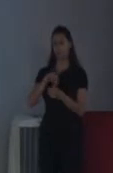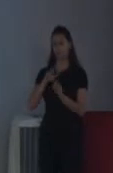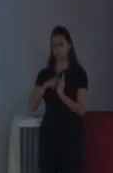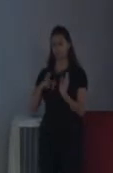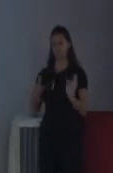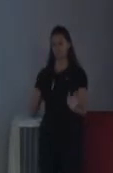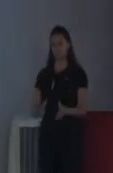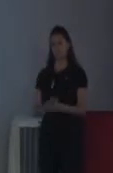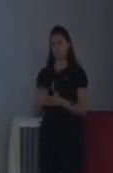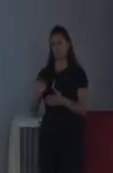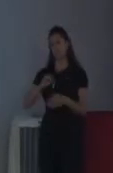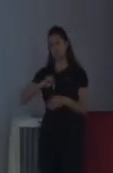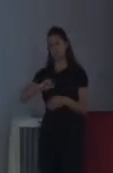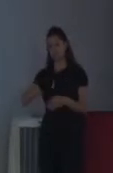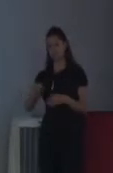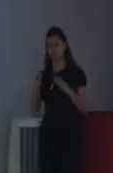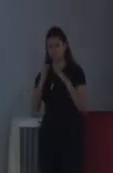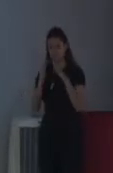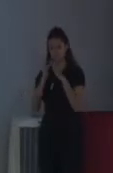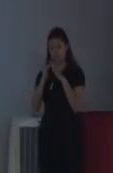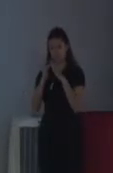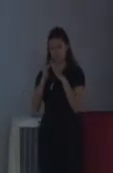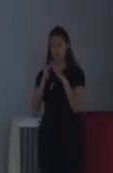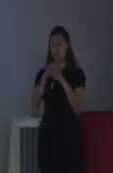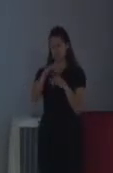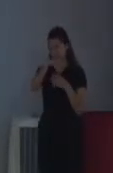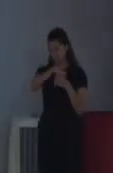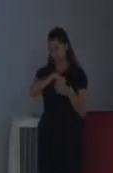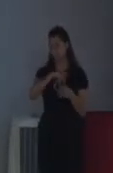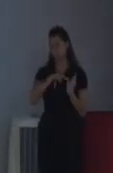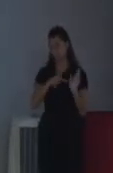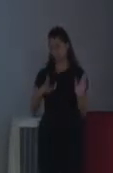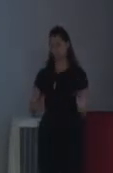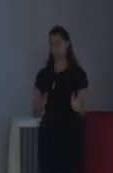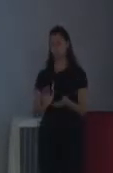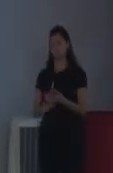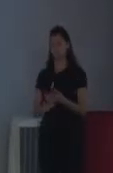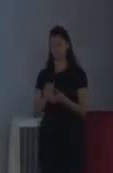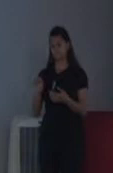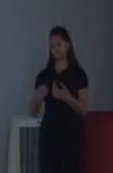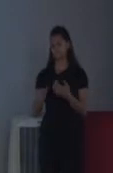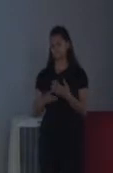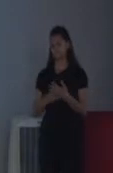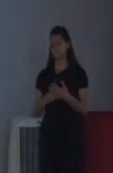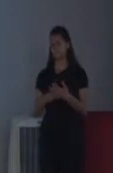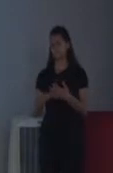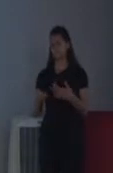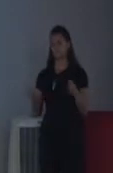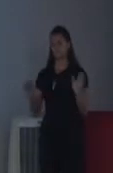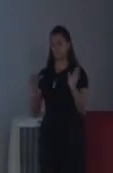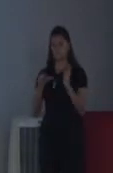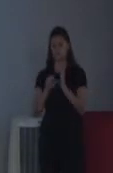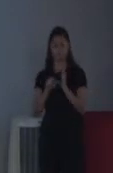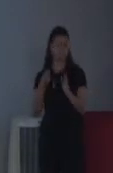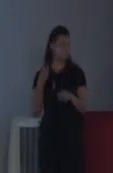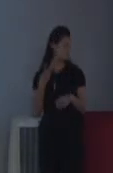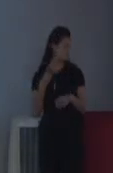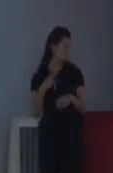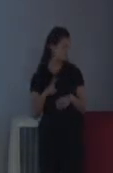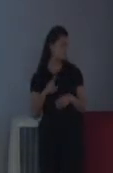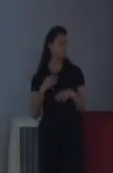Constitución, o el derecho a la vivienda se encuentra arreglado dentro de la Constitución, ¿cierto? Artículo